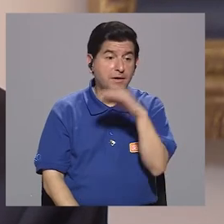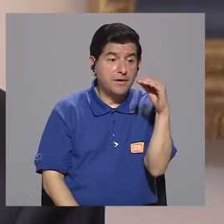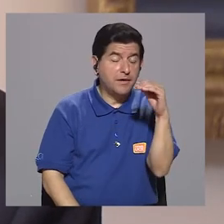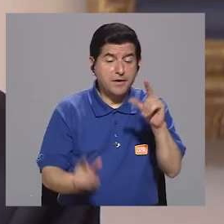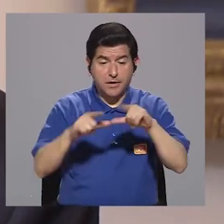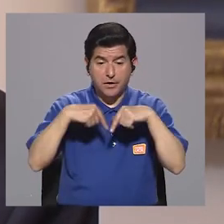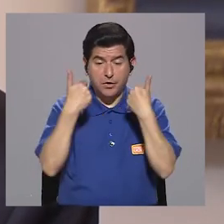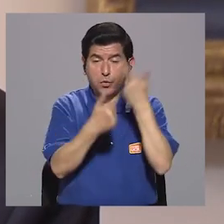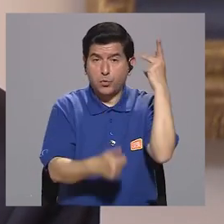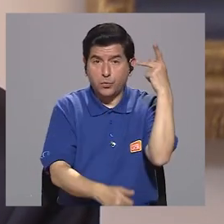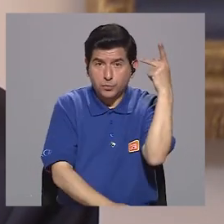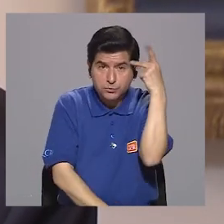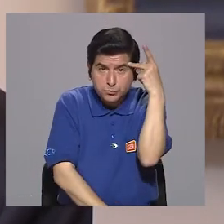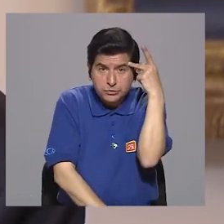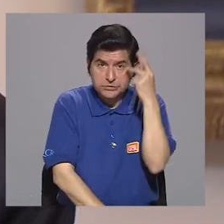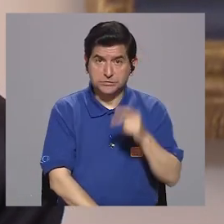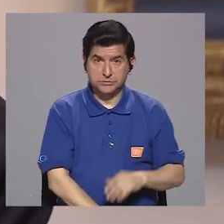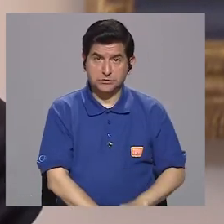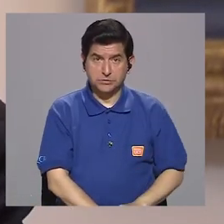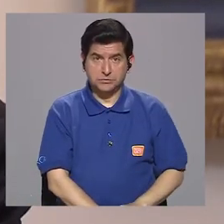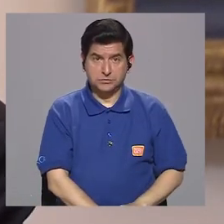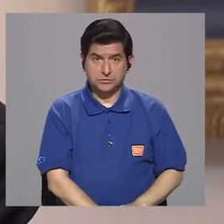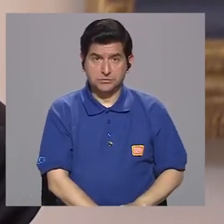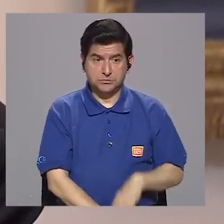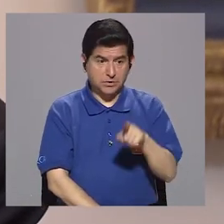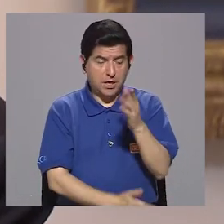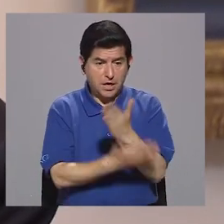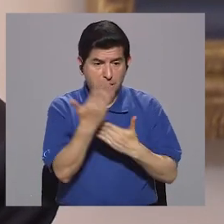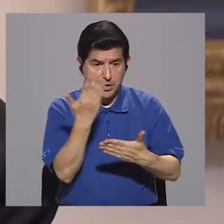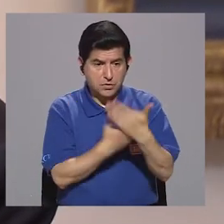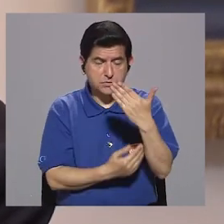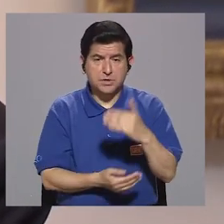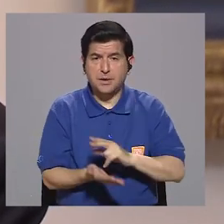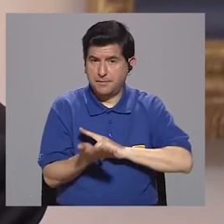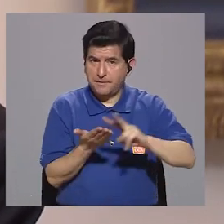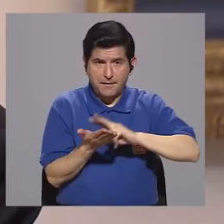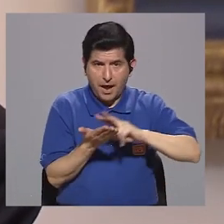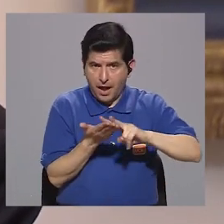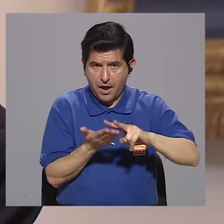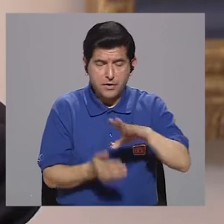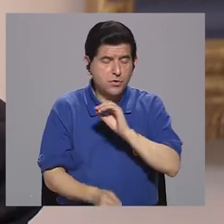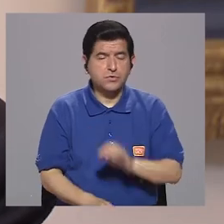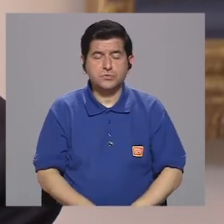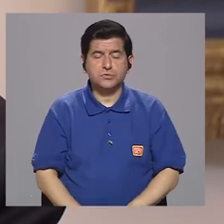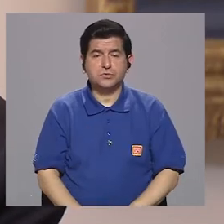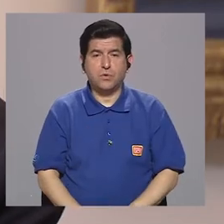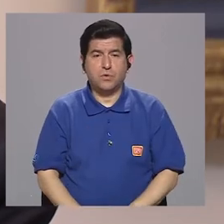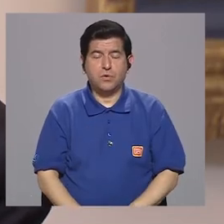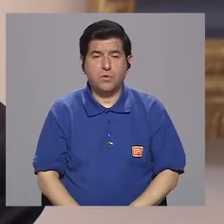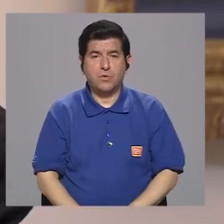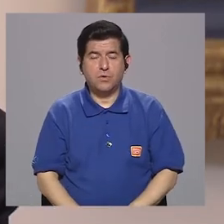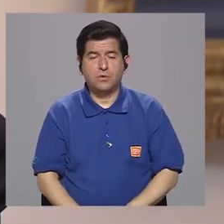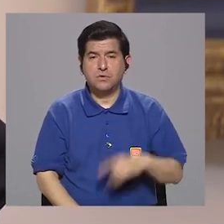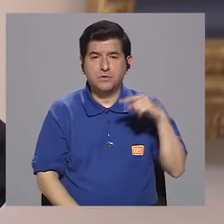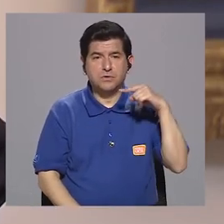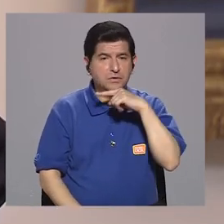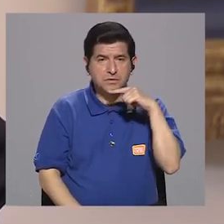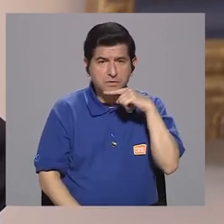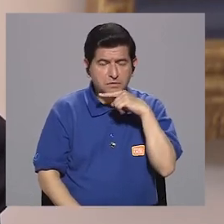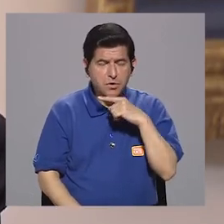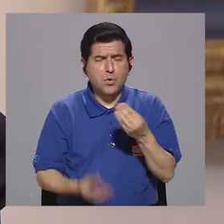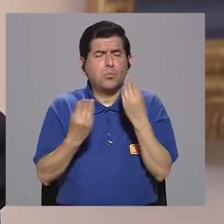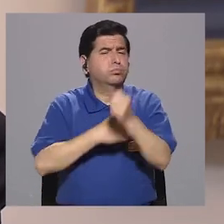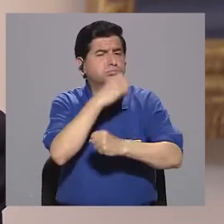fuerzas políticas estaban en manos de Liberación Nacional y de los socialcristianos en tantísimos